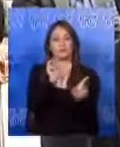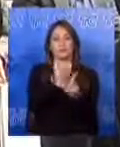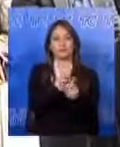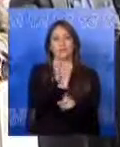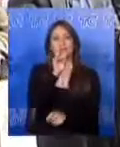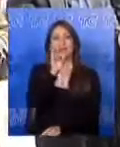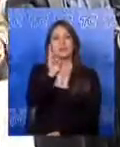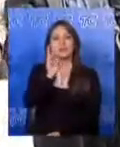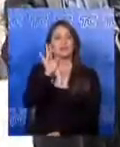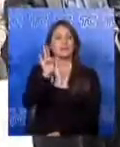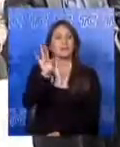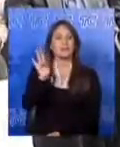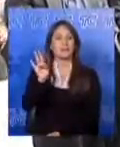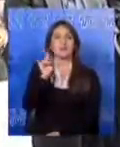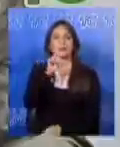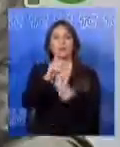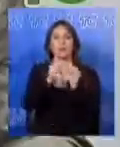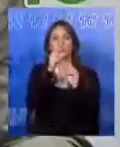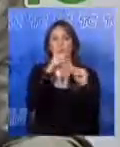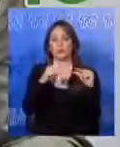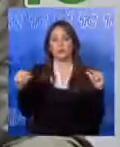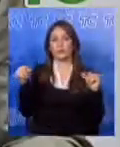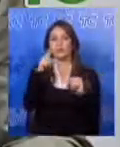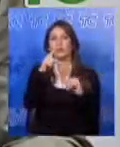13 6 7 con el número de predio